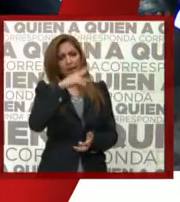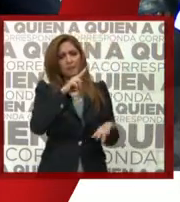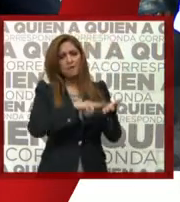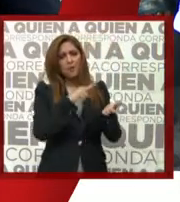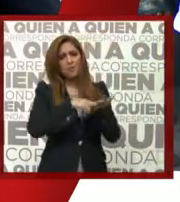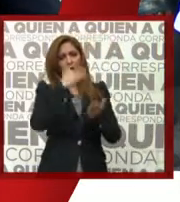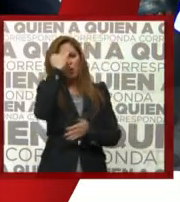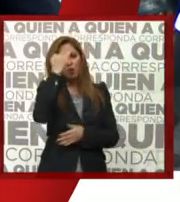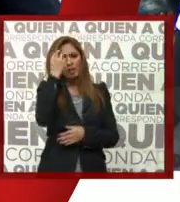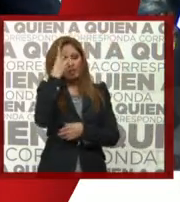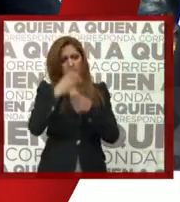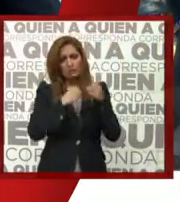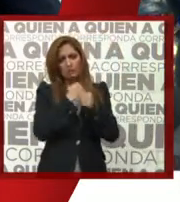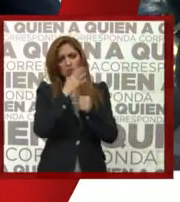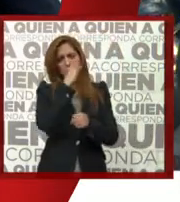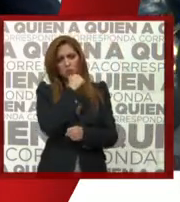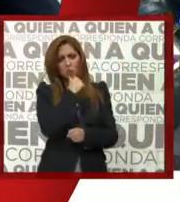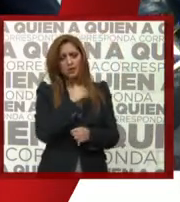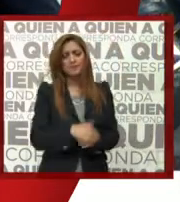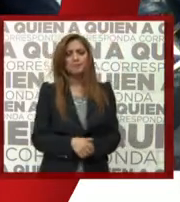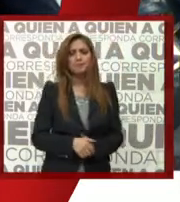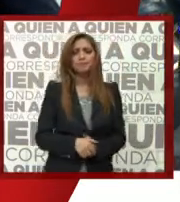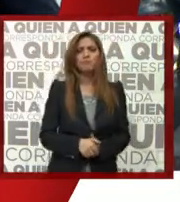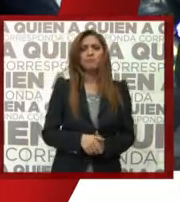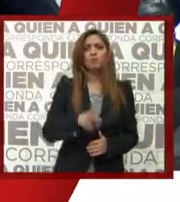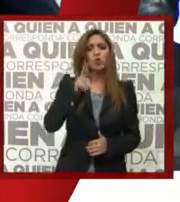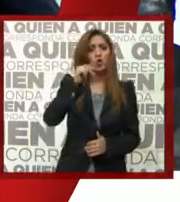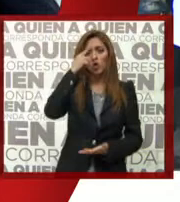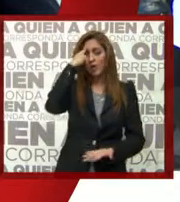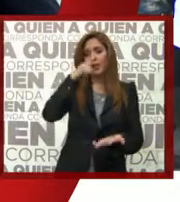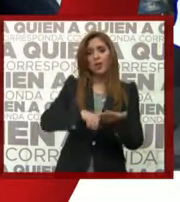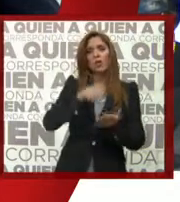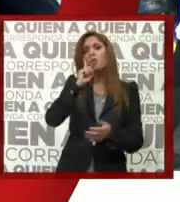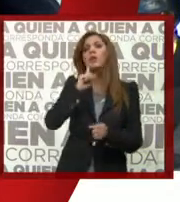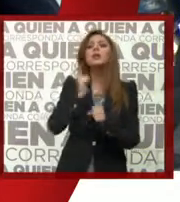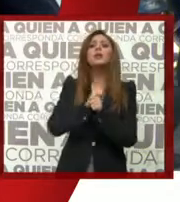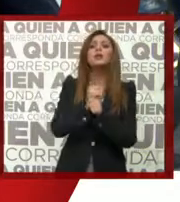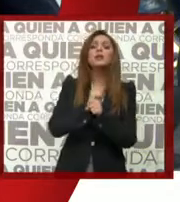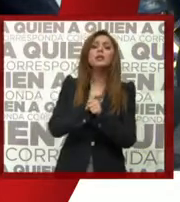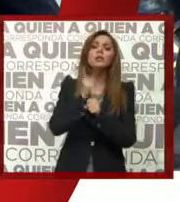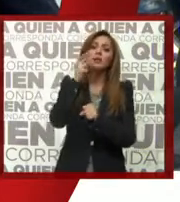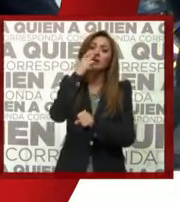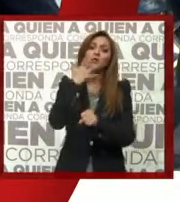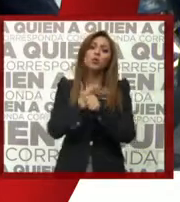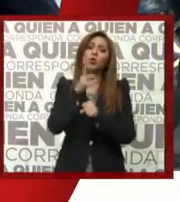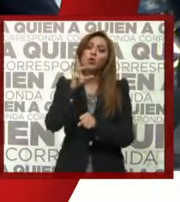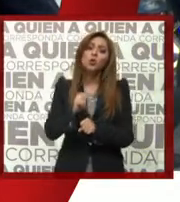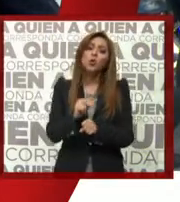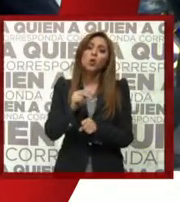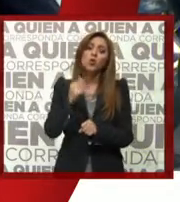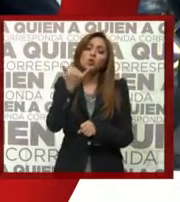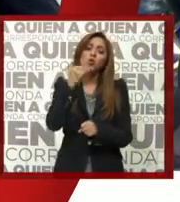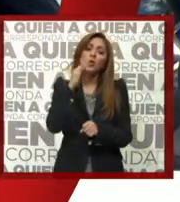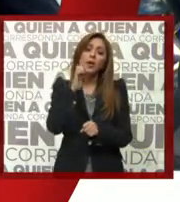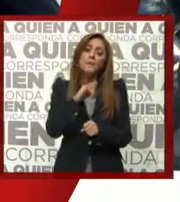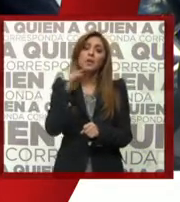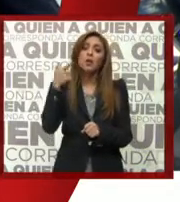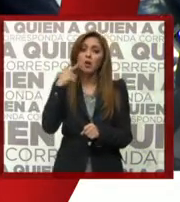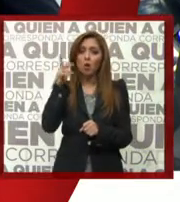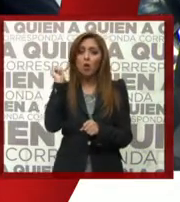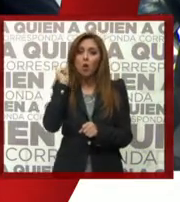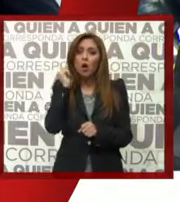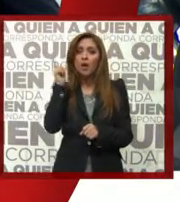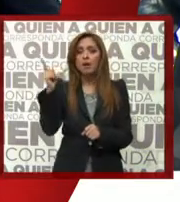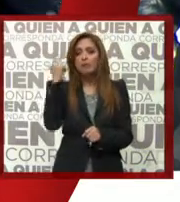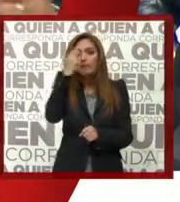puede tardar tanto en firmarla. Fíjese que no creo que esté enterada la licenciada, la responsable, ¿verdad? Y un NUEN, por lo menos que ella revise a